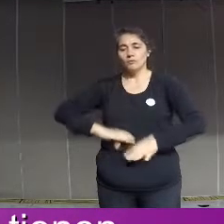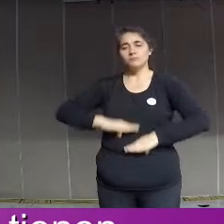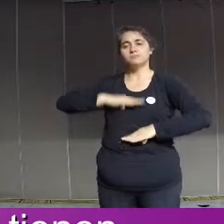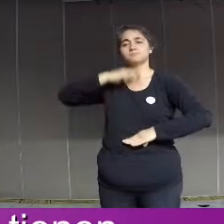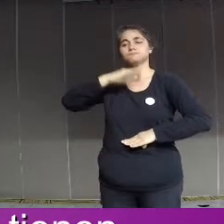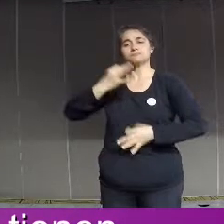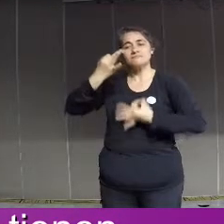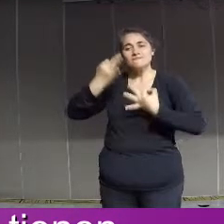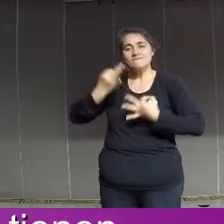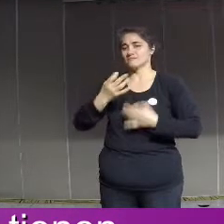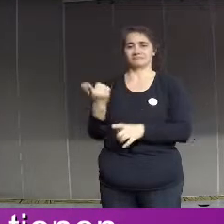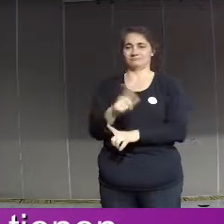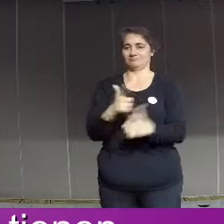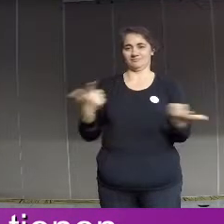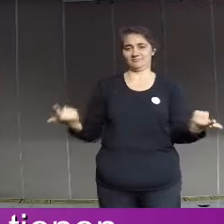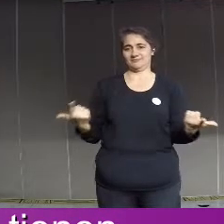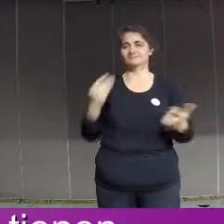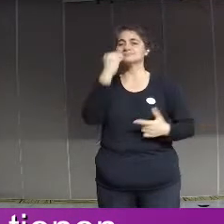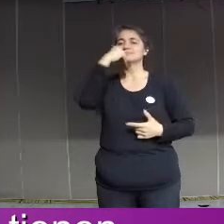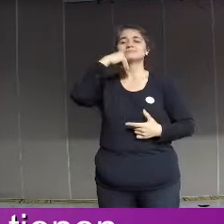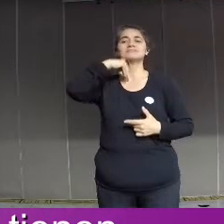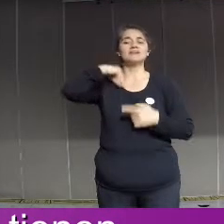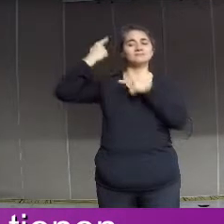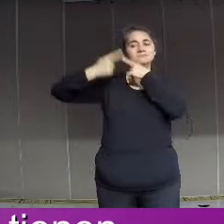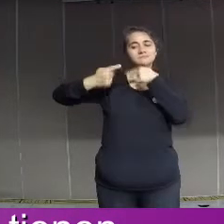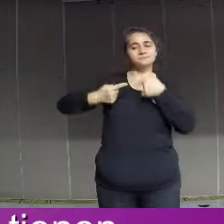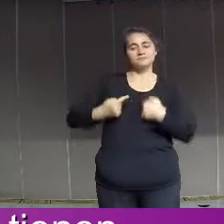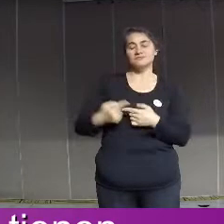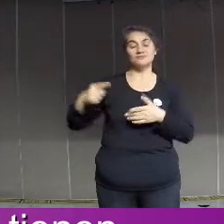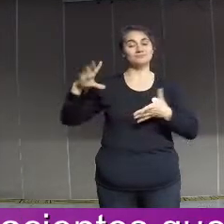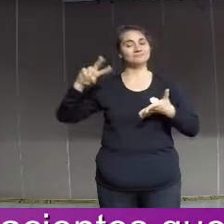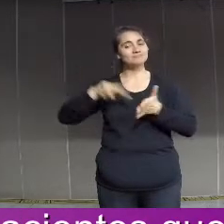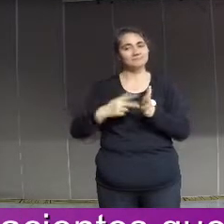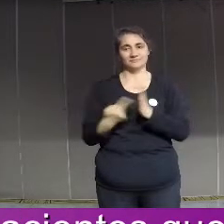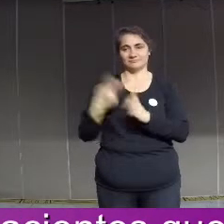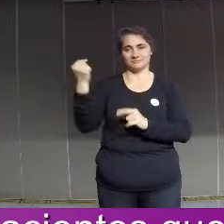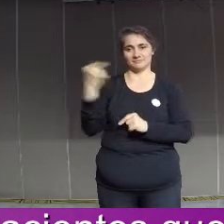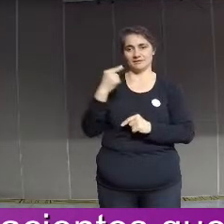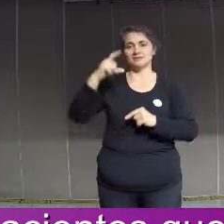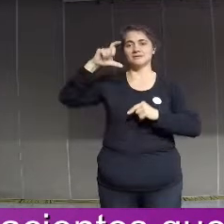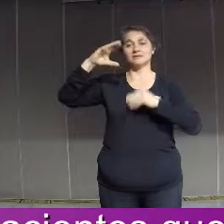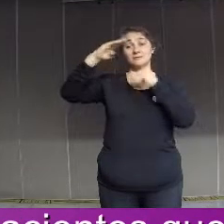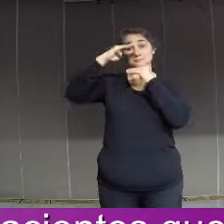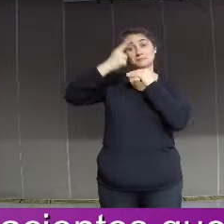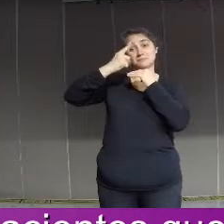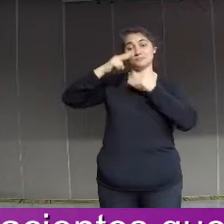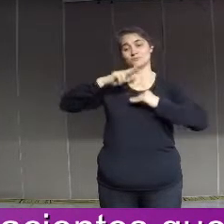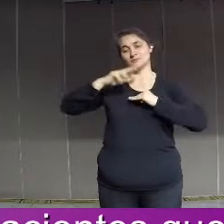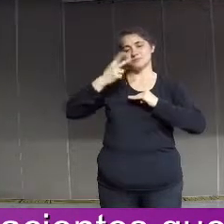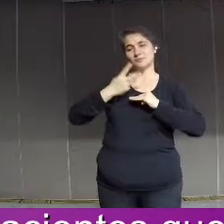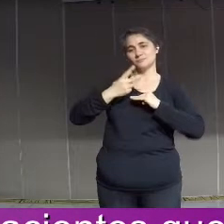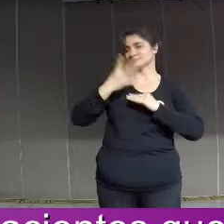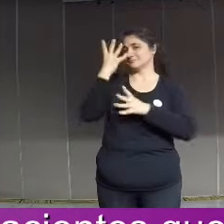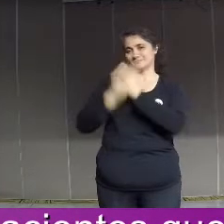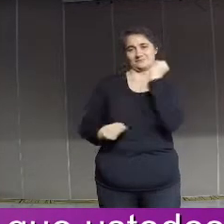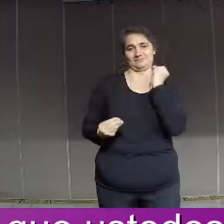ir viendo, ¿sí? Es generalmente porque tienen un trastorno en la primera o en la segunda etapa.